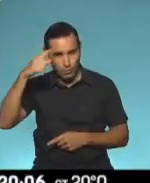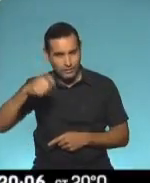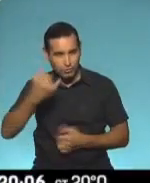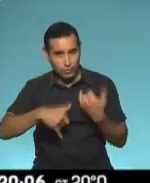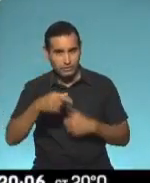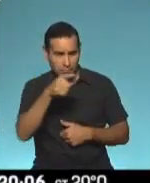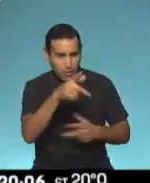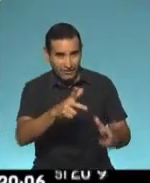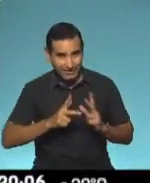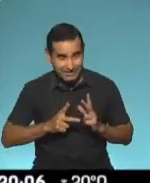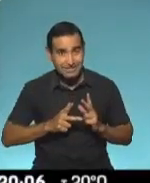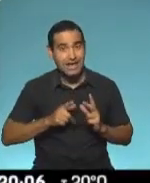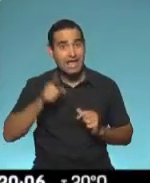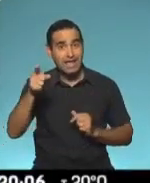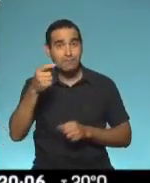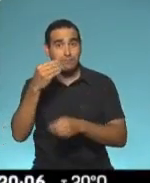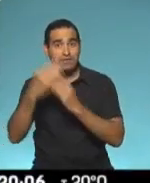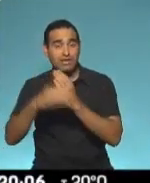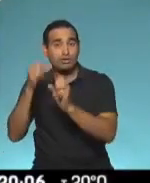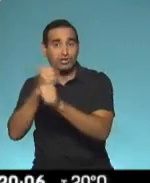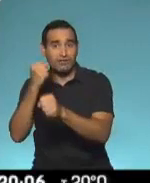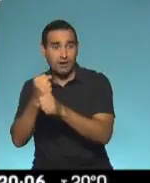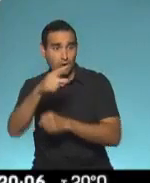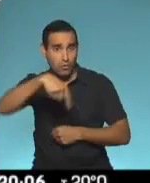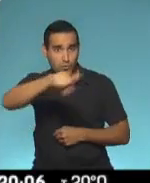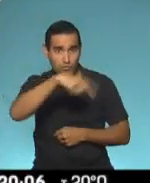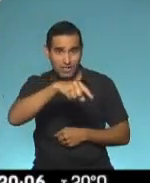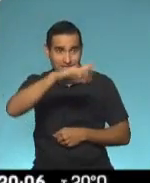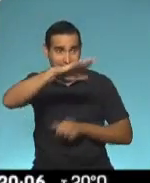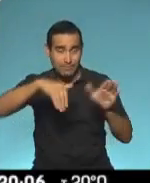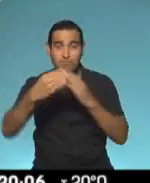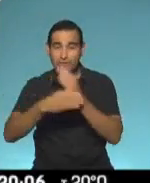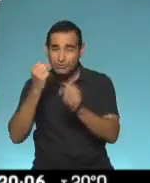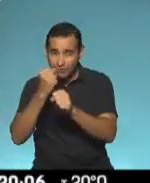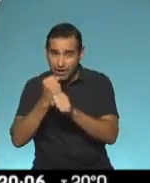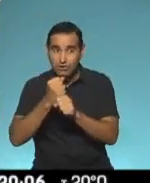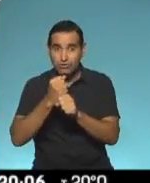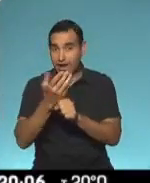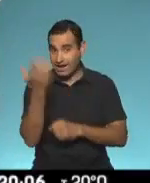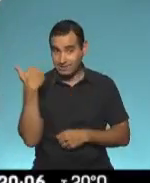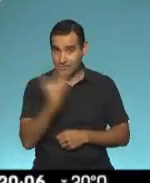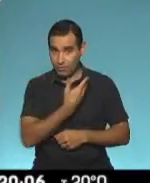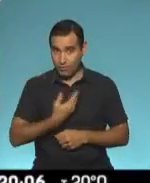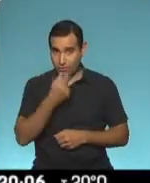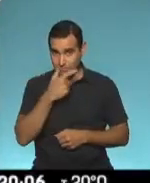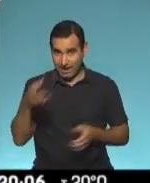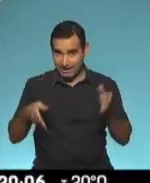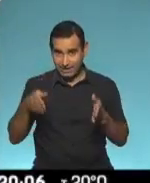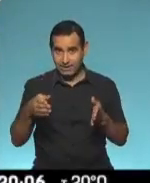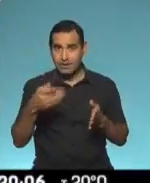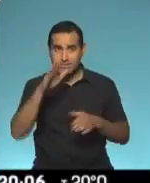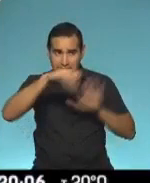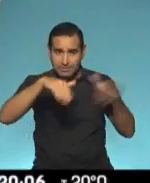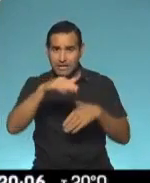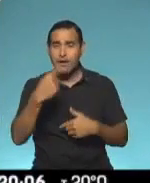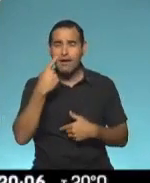diciendo que los llamaban a ustedes, a los camaristas del Foro Laboral, desde el Ministerio de Trabajo en la anterior gestión para interesarse por las causas que